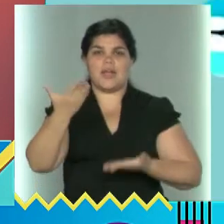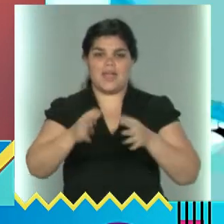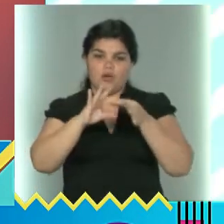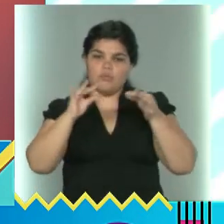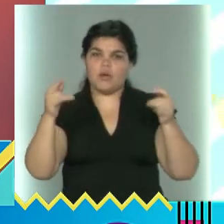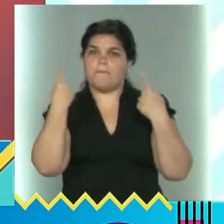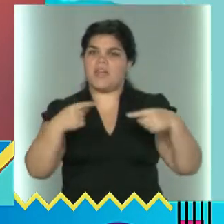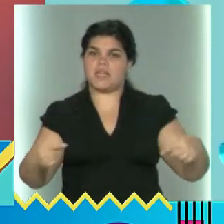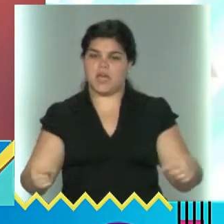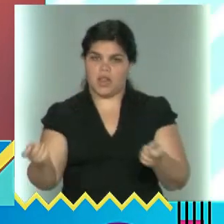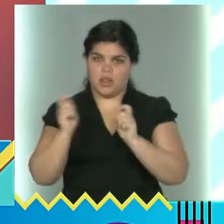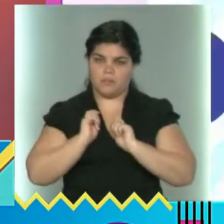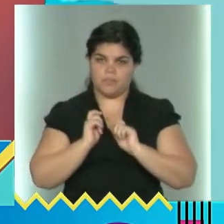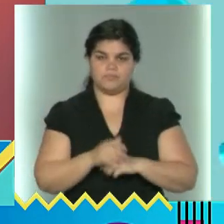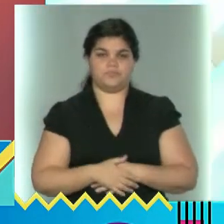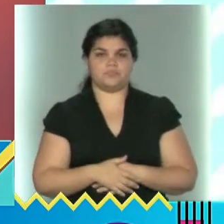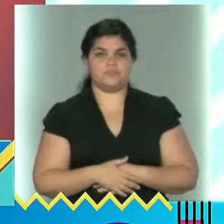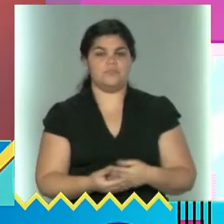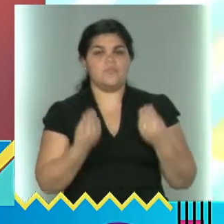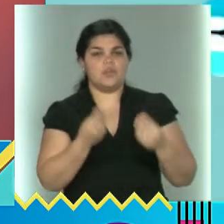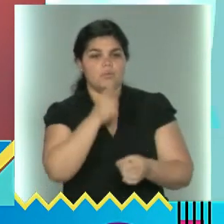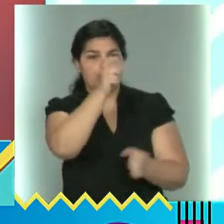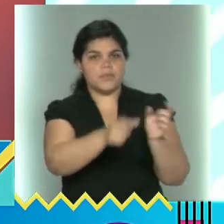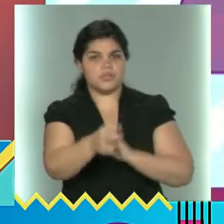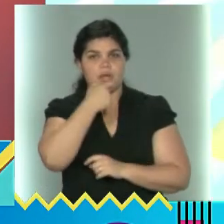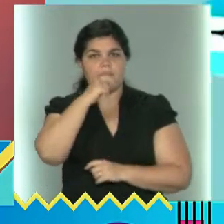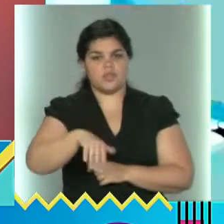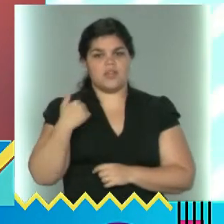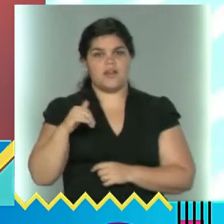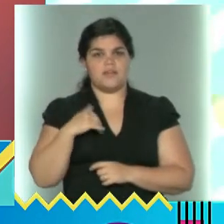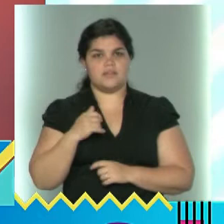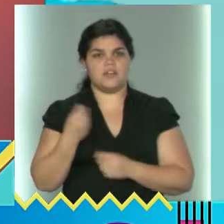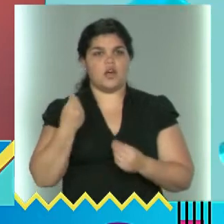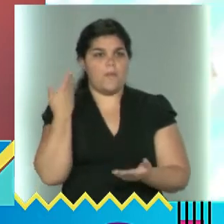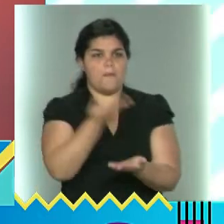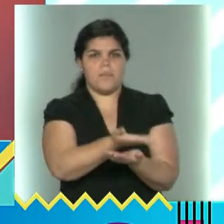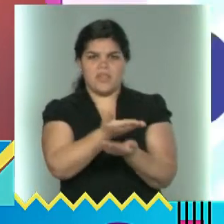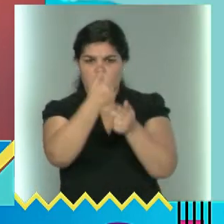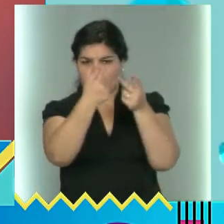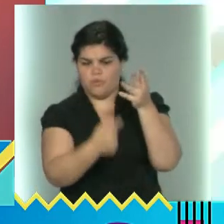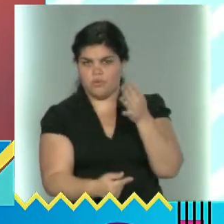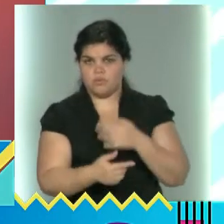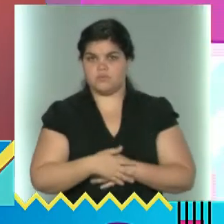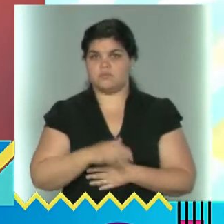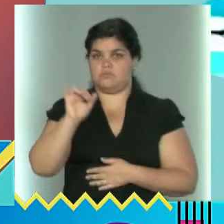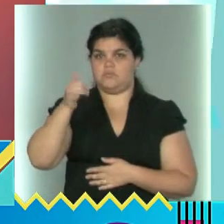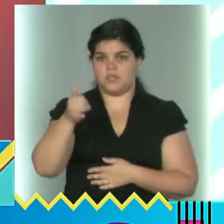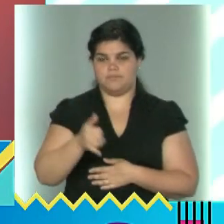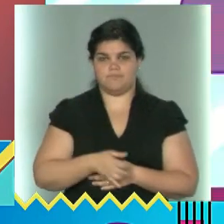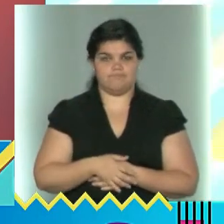ha sido de alguna forma la respuesta de los mendocinos y de los argentinos? ¿Tenés muchos pedidos? Sí, o sea,